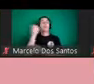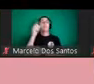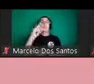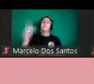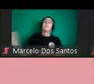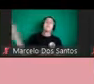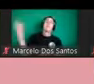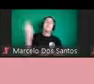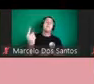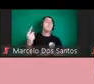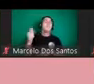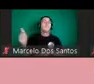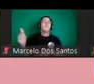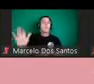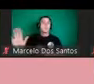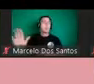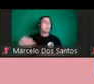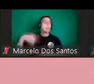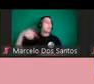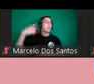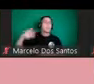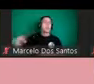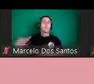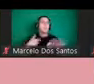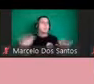previa es lo ideal.